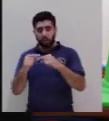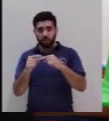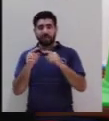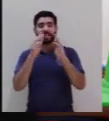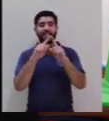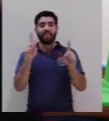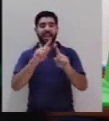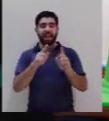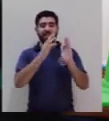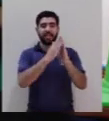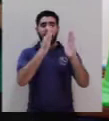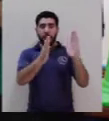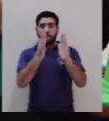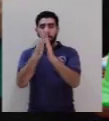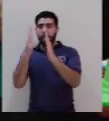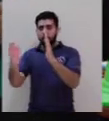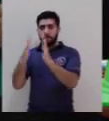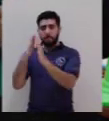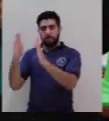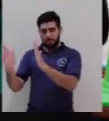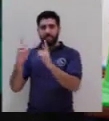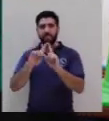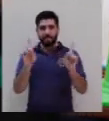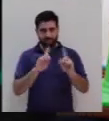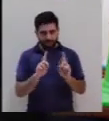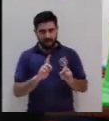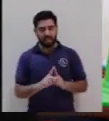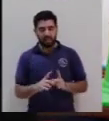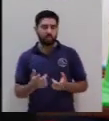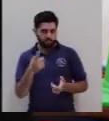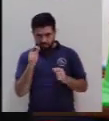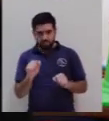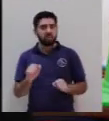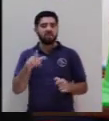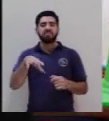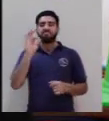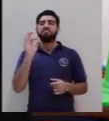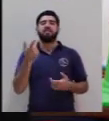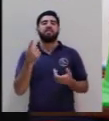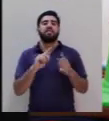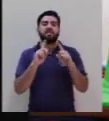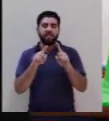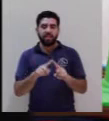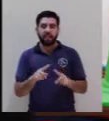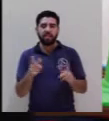iguales. Y a esto le vamos a una fracción. Una fracción la puedes encontrar tú